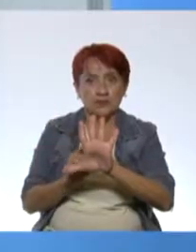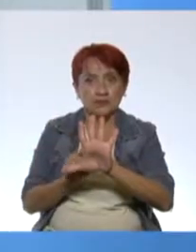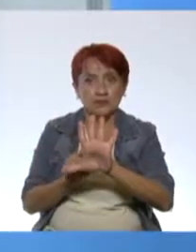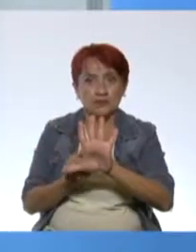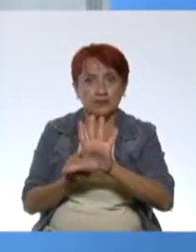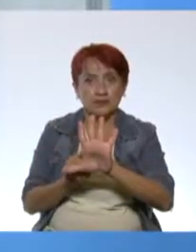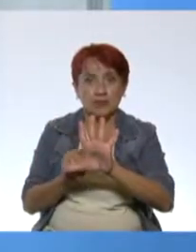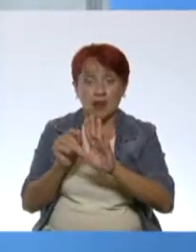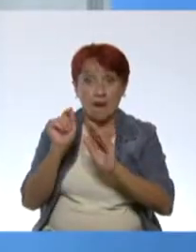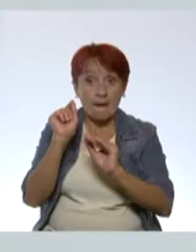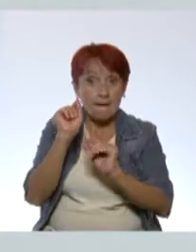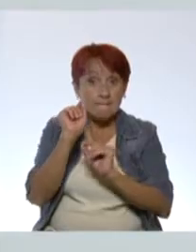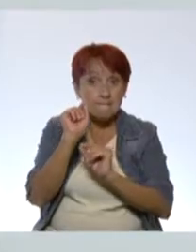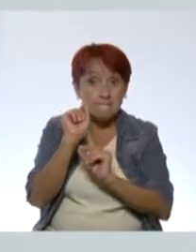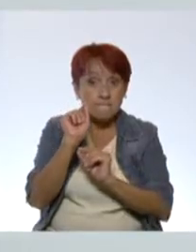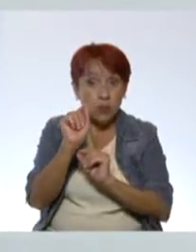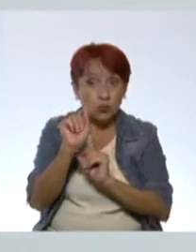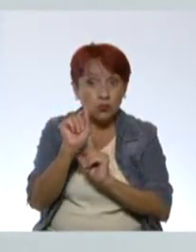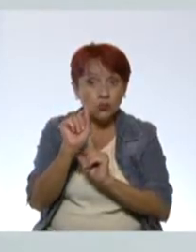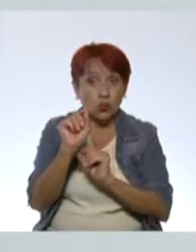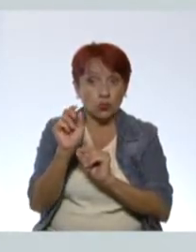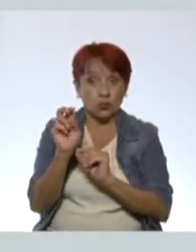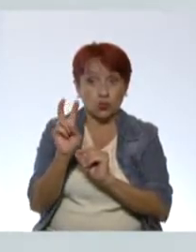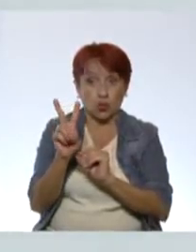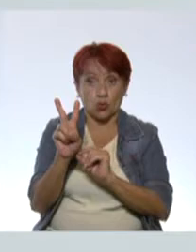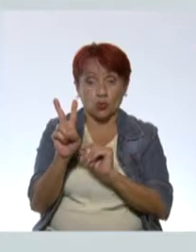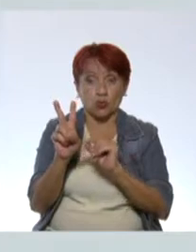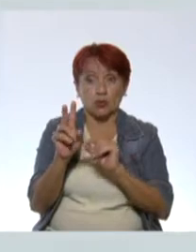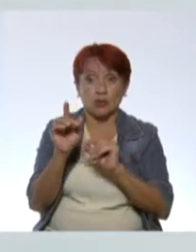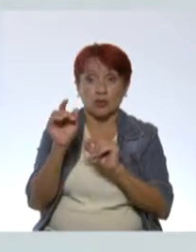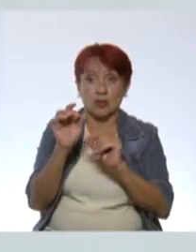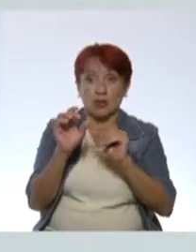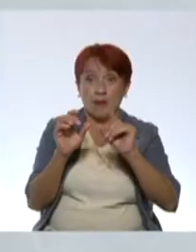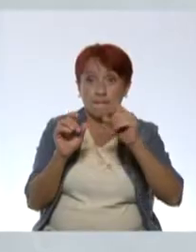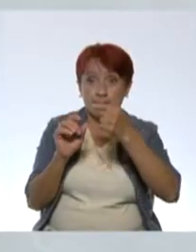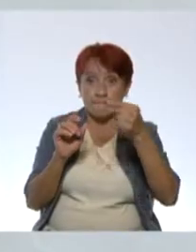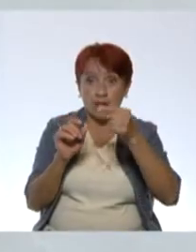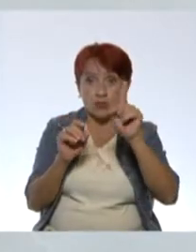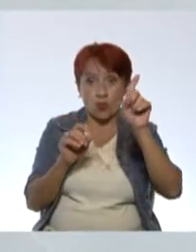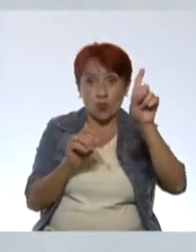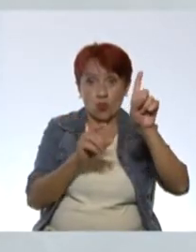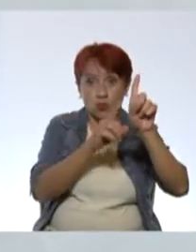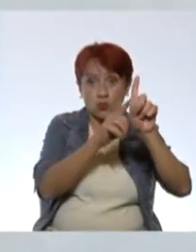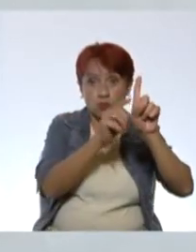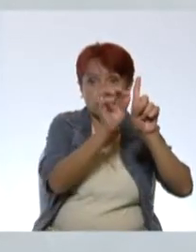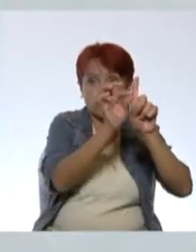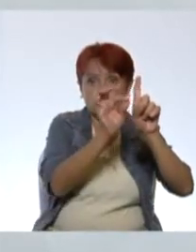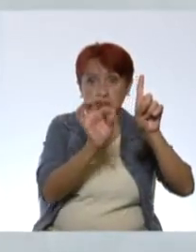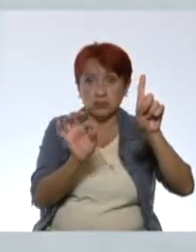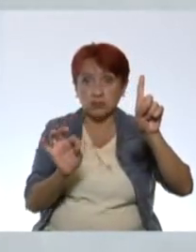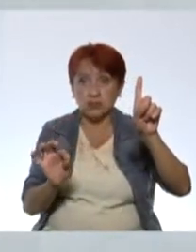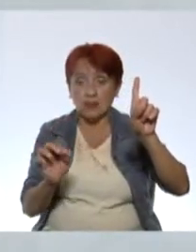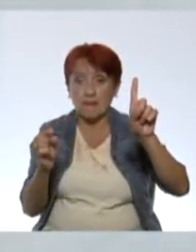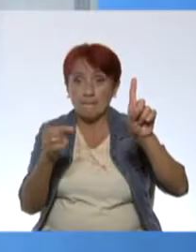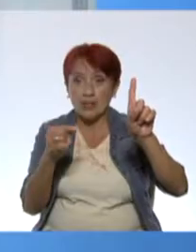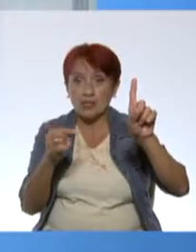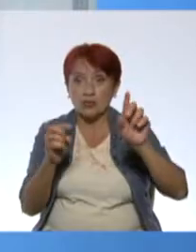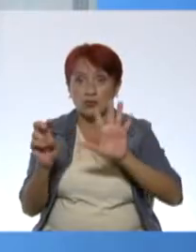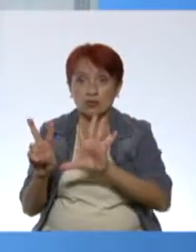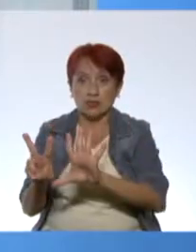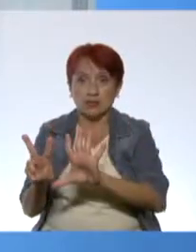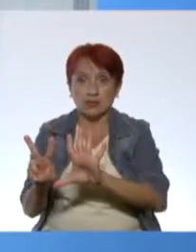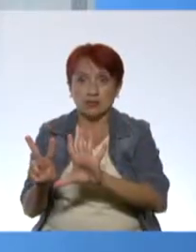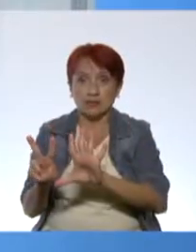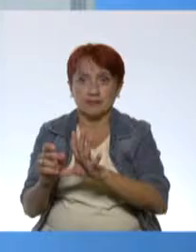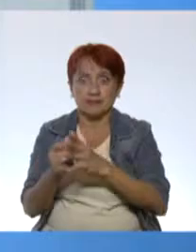5. Y mi punto 2 tiene coordenadas de menos 1 a menos 7. Sigo